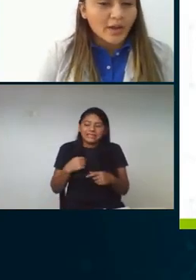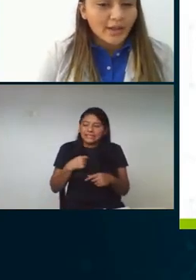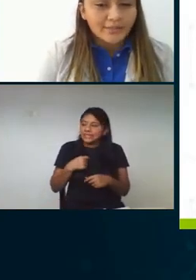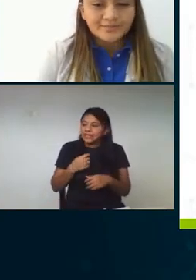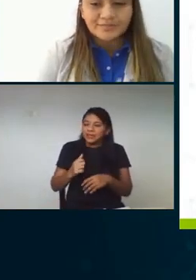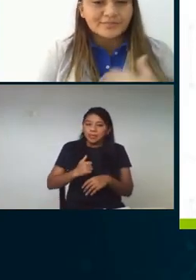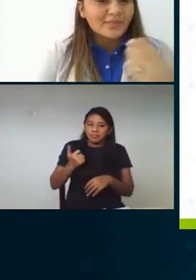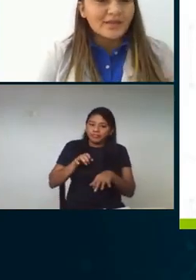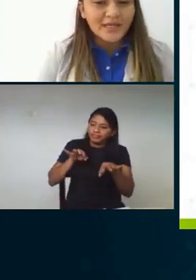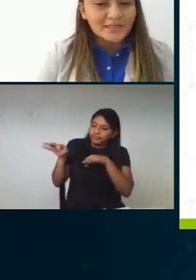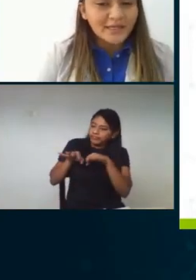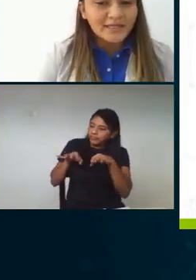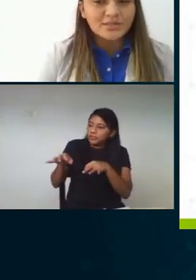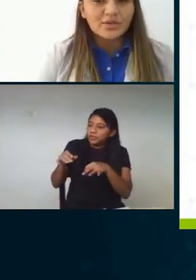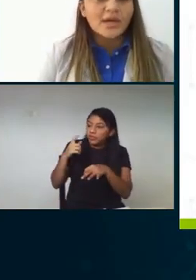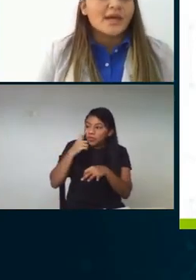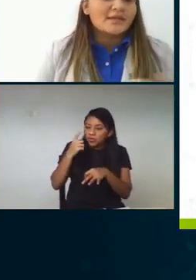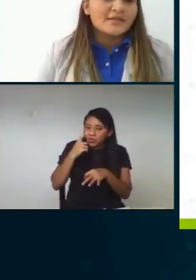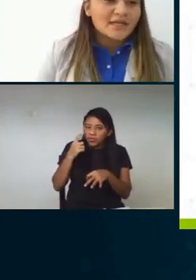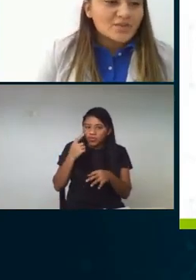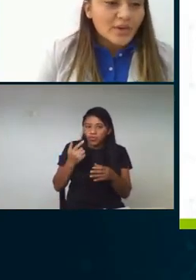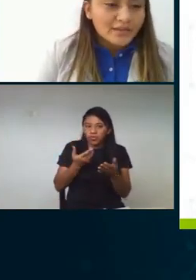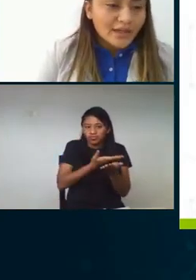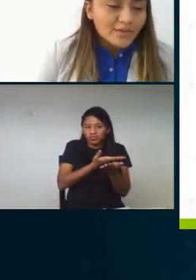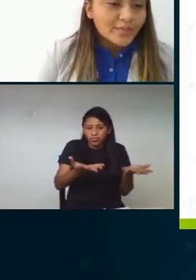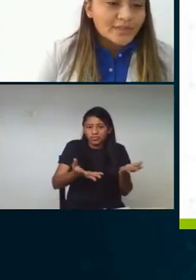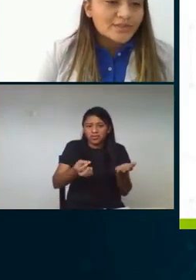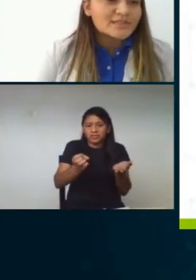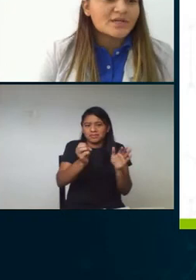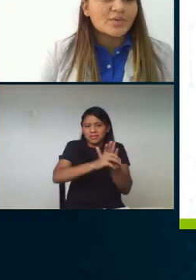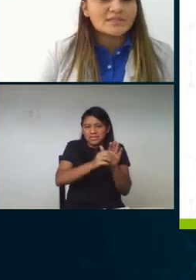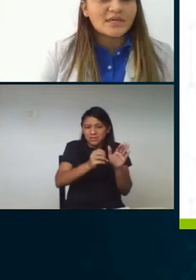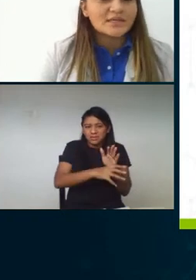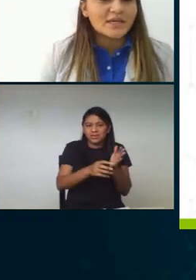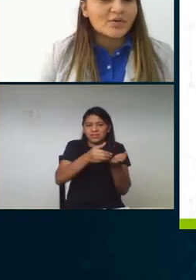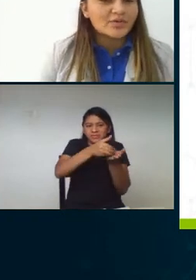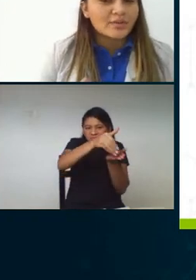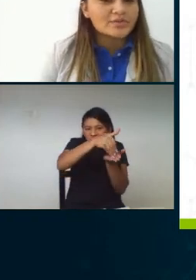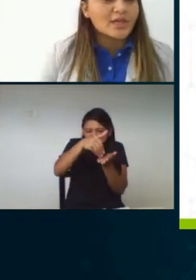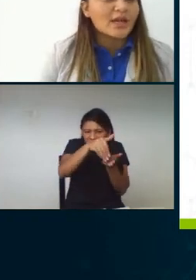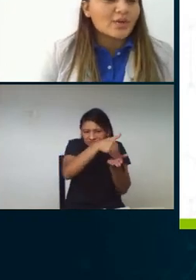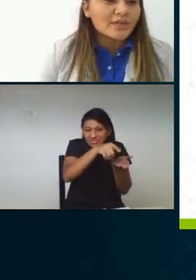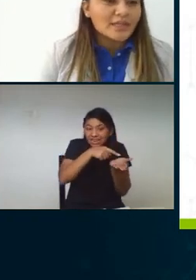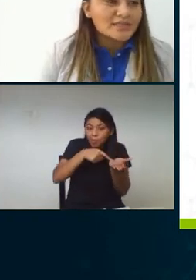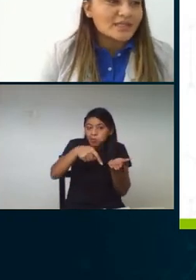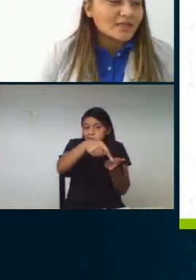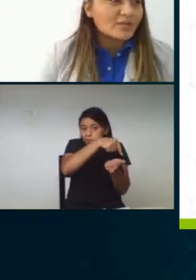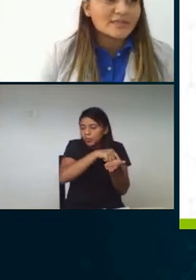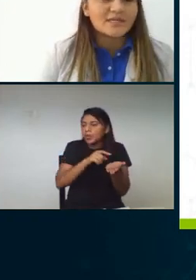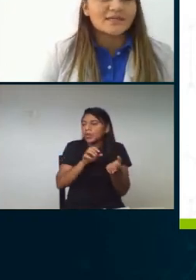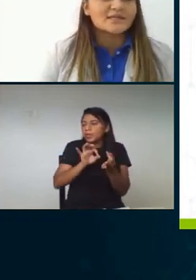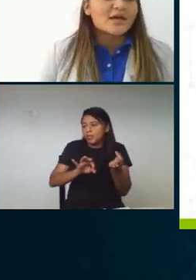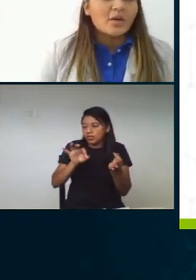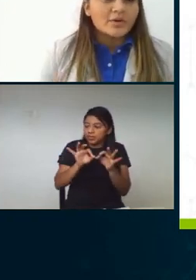manera adecuada de hacer esto. Entre las 41 personas encuestadas encontramos que el